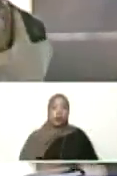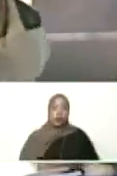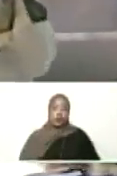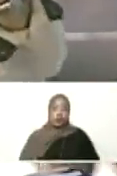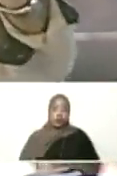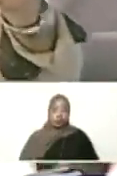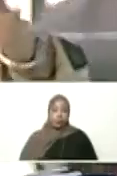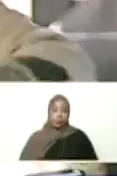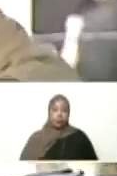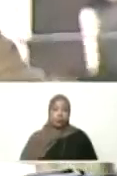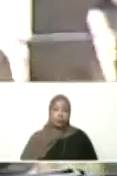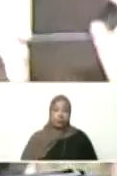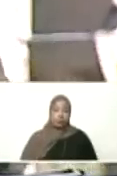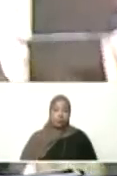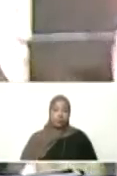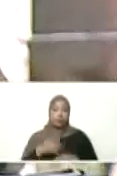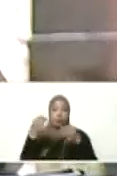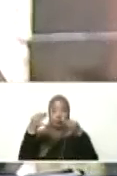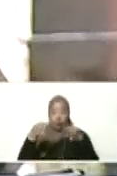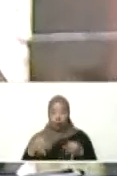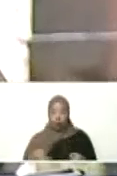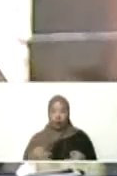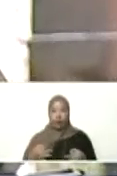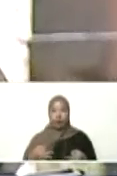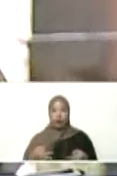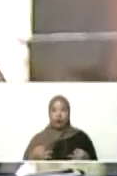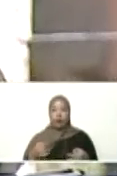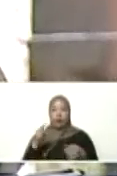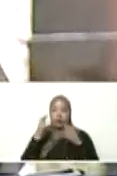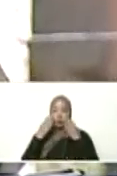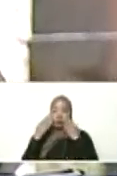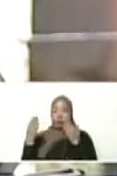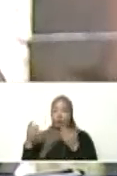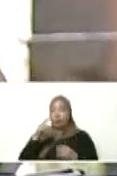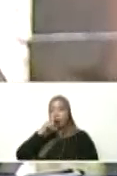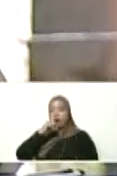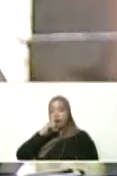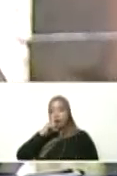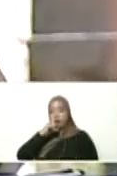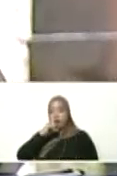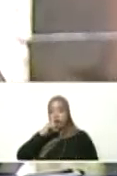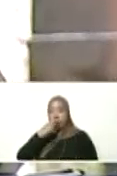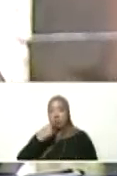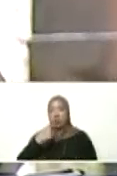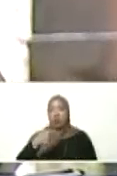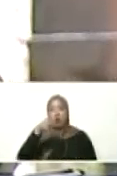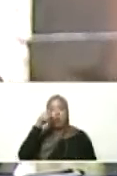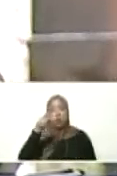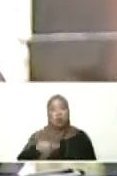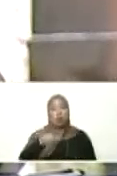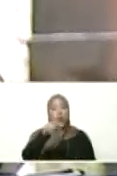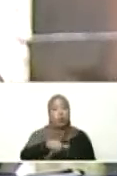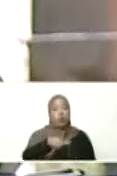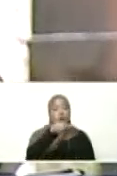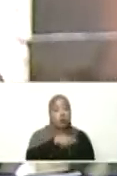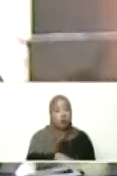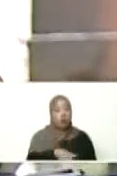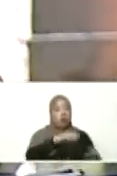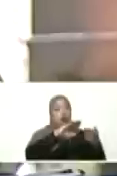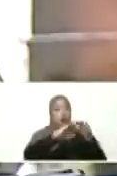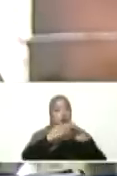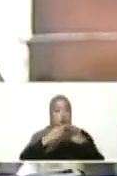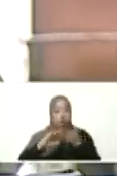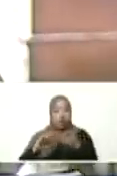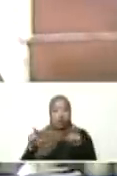Ahí está, pues, una orden. Y cuando dijo Nicolás, dijo pueblo, dijo comunero, dijo comunera. Es